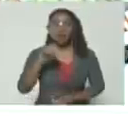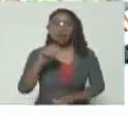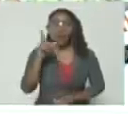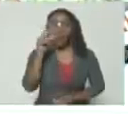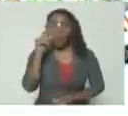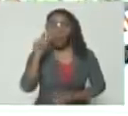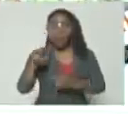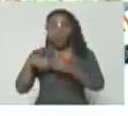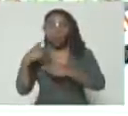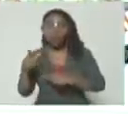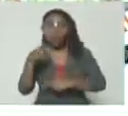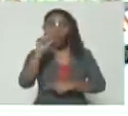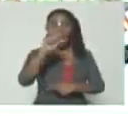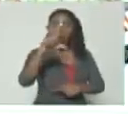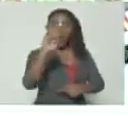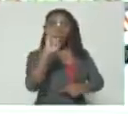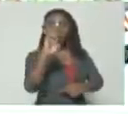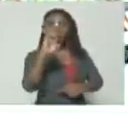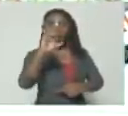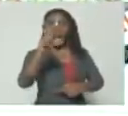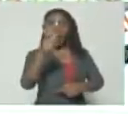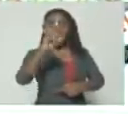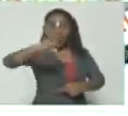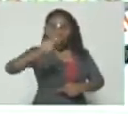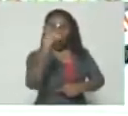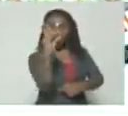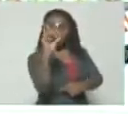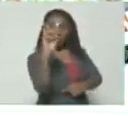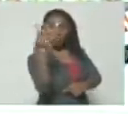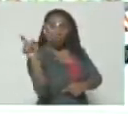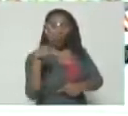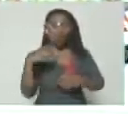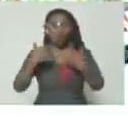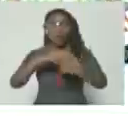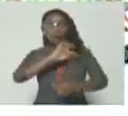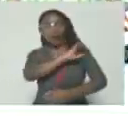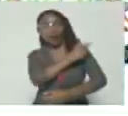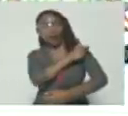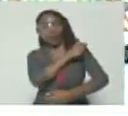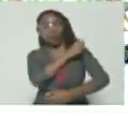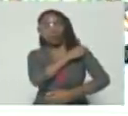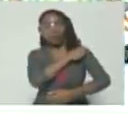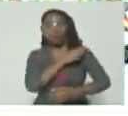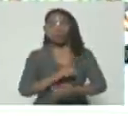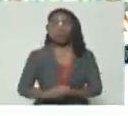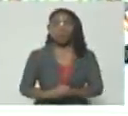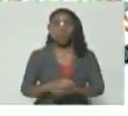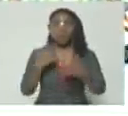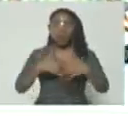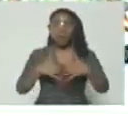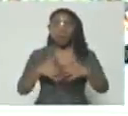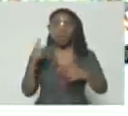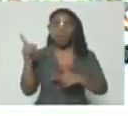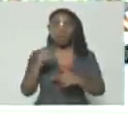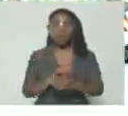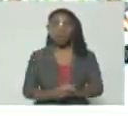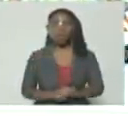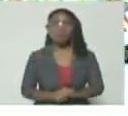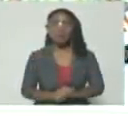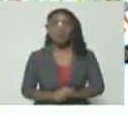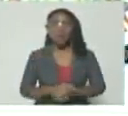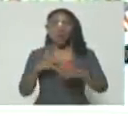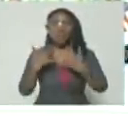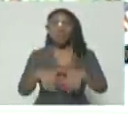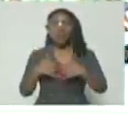Galvis, gerente corporativo de la empresa Puro Lomo. Anli Fretel, gerente de planta